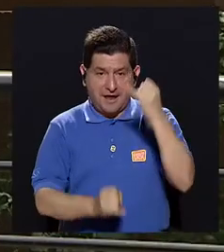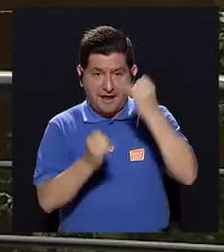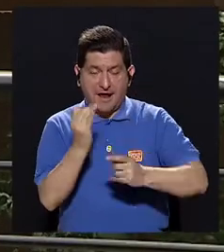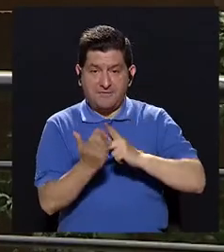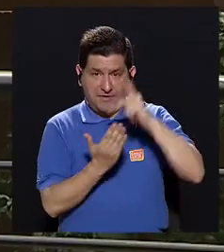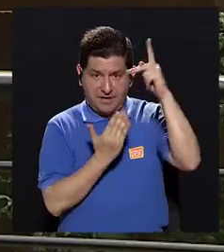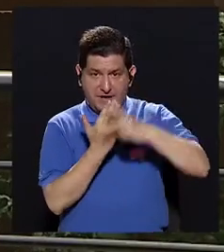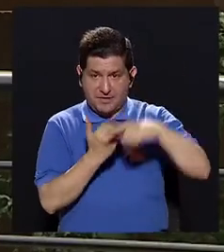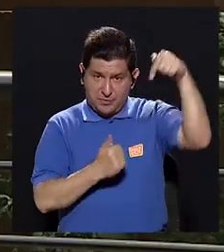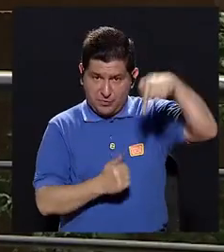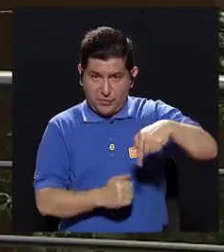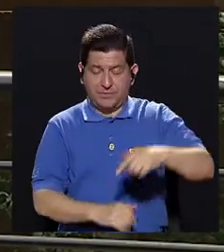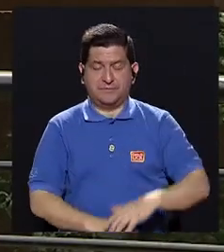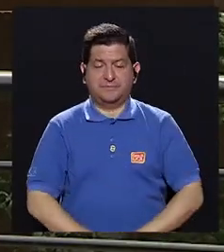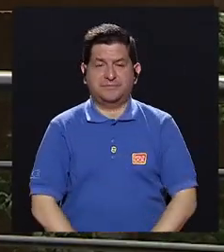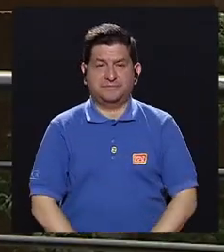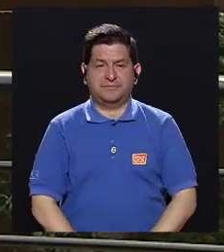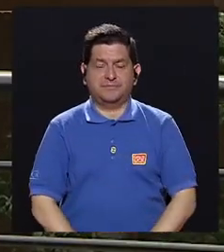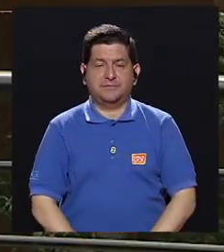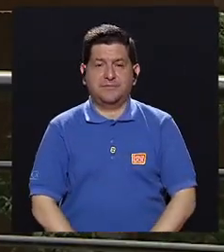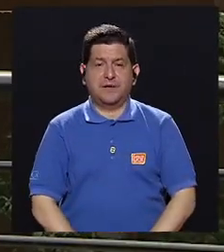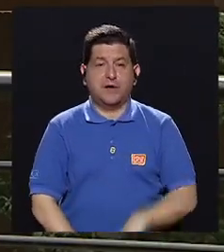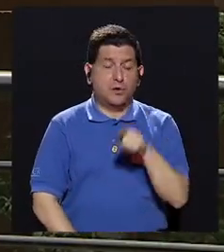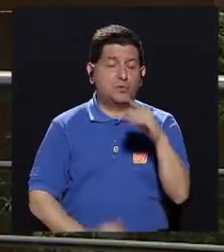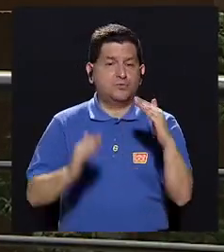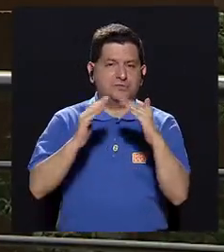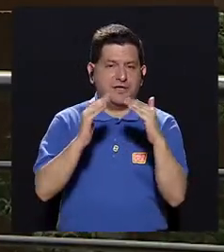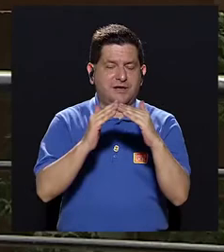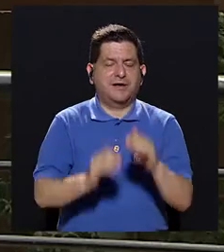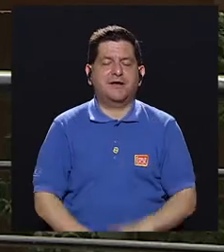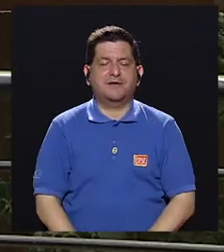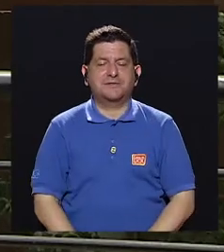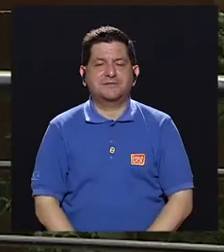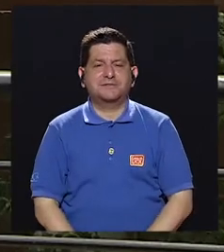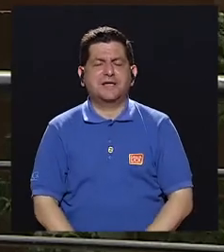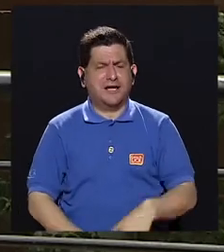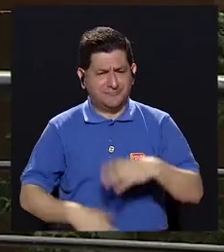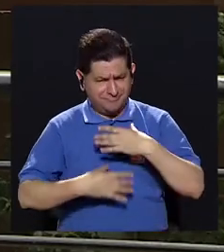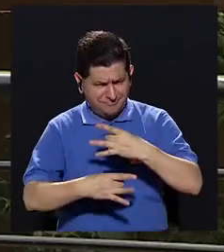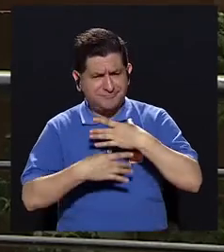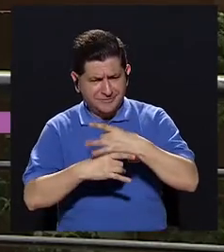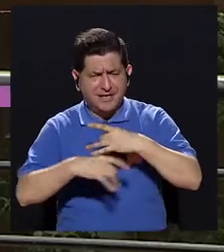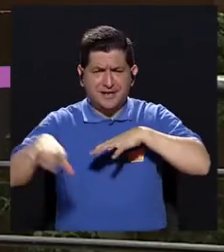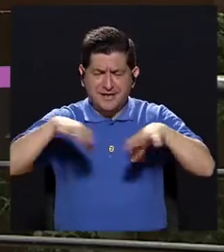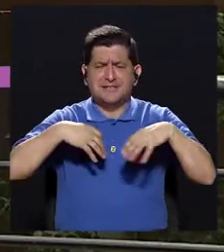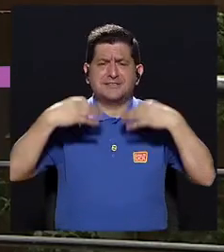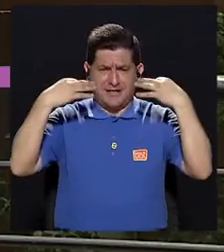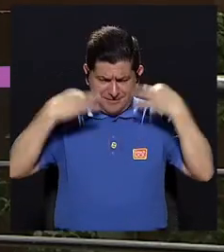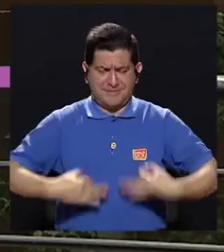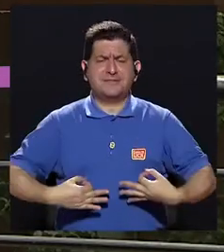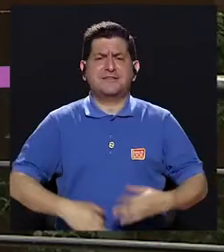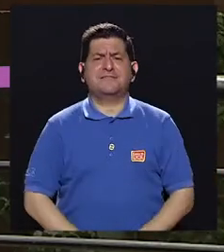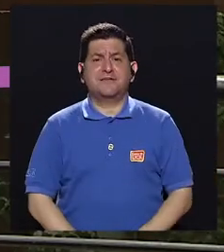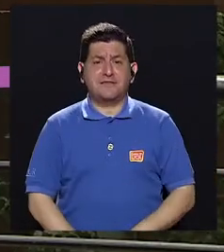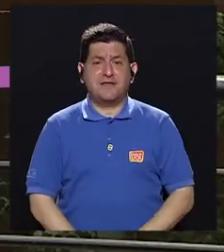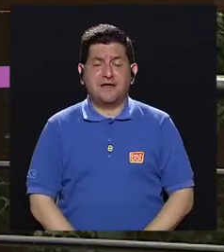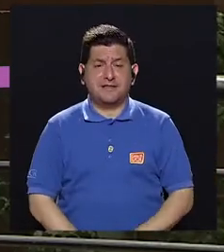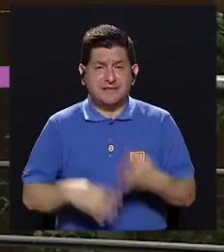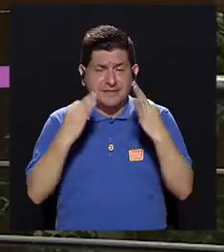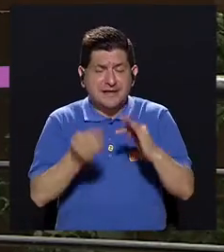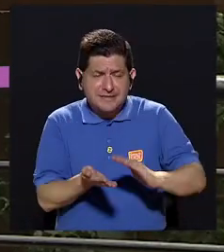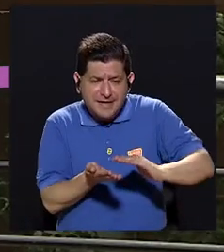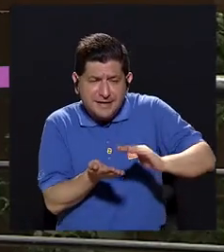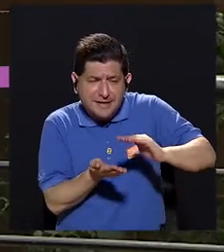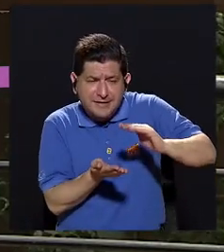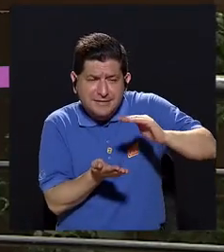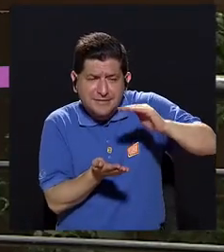Hemos llegado al final de nuestro capítulo de hoy, esperando que allá en sus hogares puedan animarse a hacer actividad física cada vez un